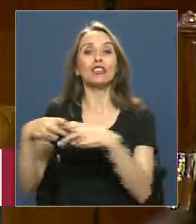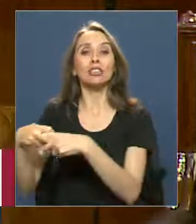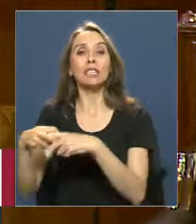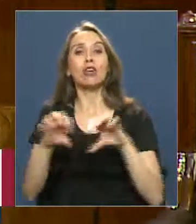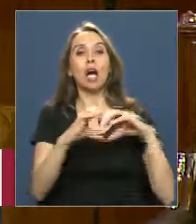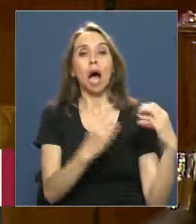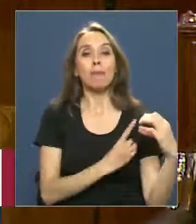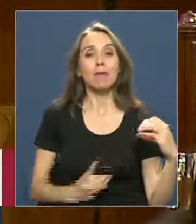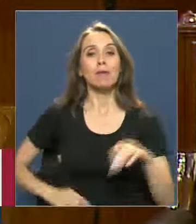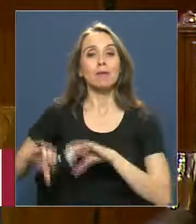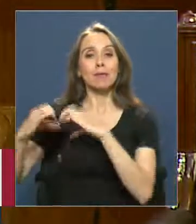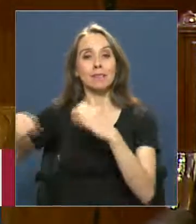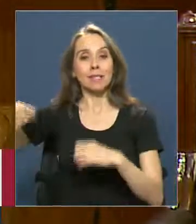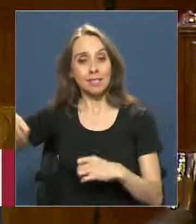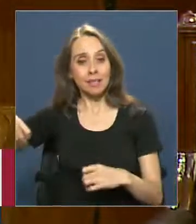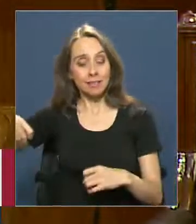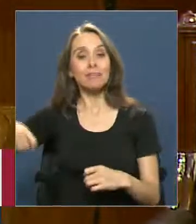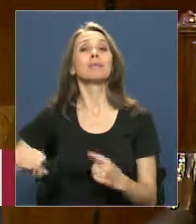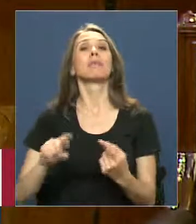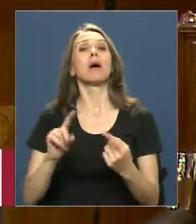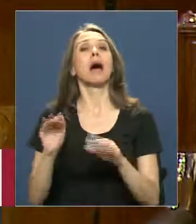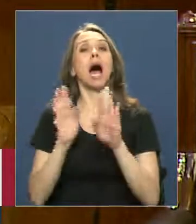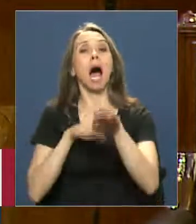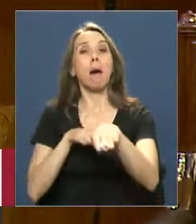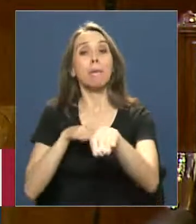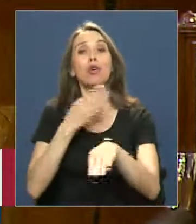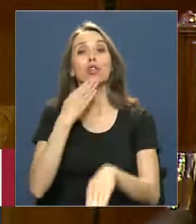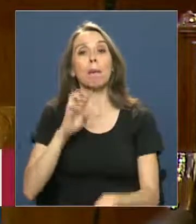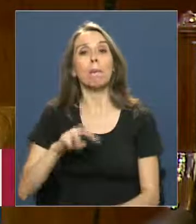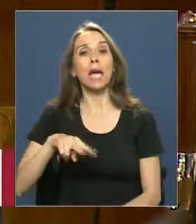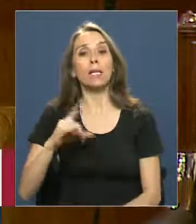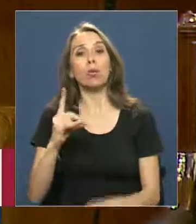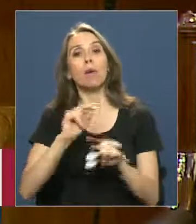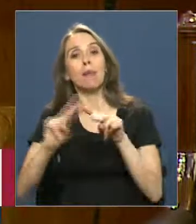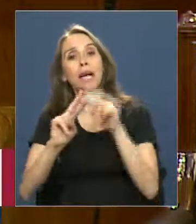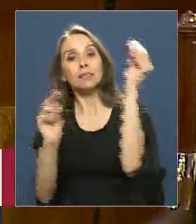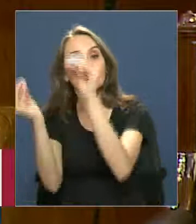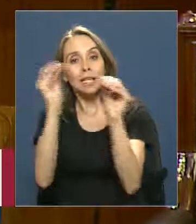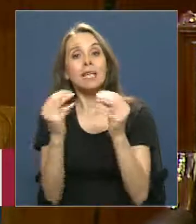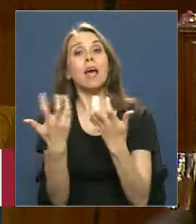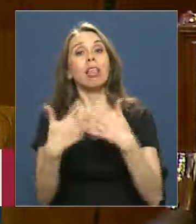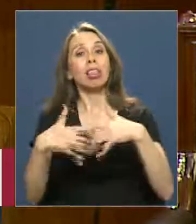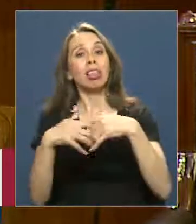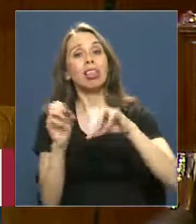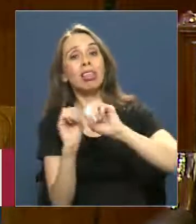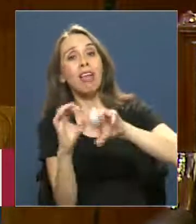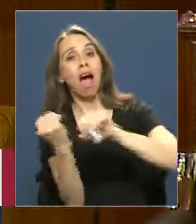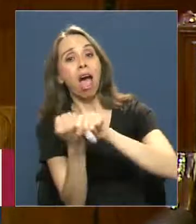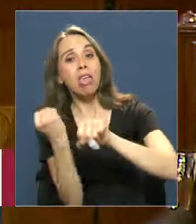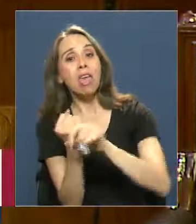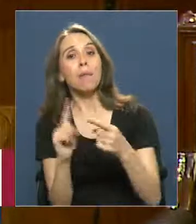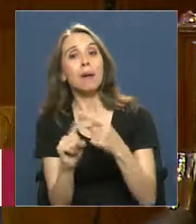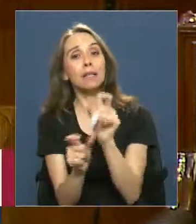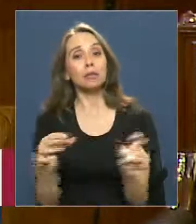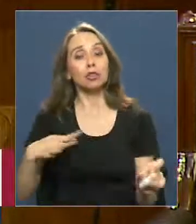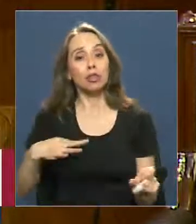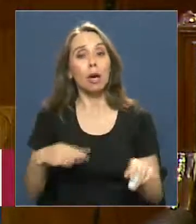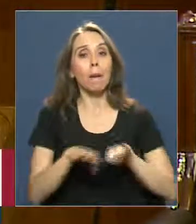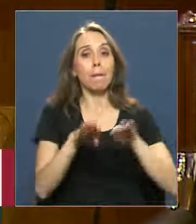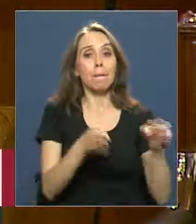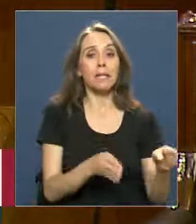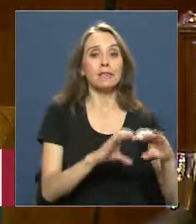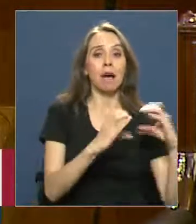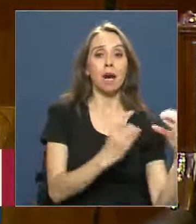corporaciones. Además, se contó con el apoyo del PNUD. También se realizó un taller sobre participación ciudadana inaugurado por las mesas de